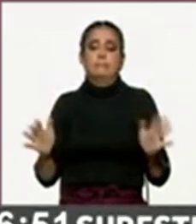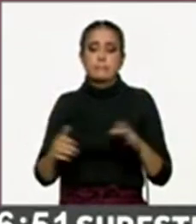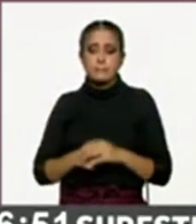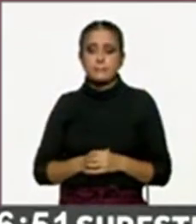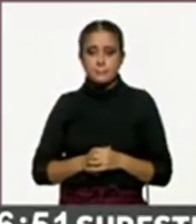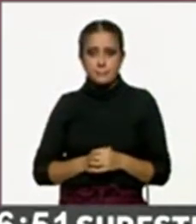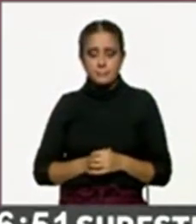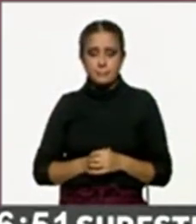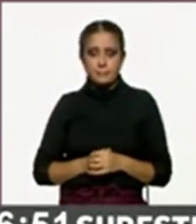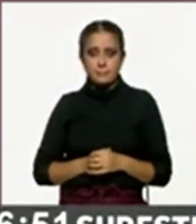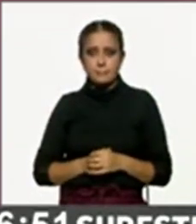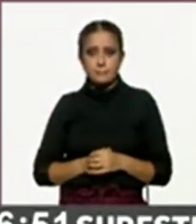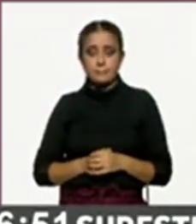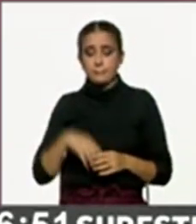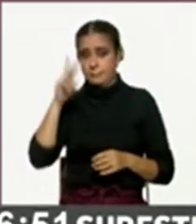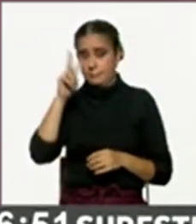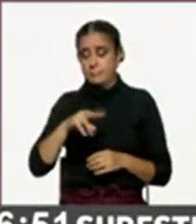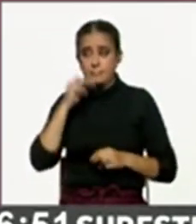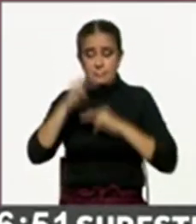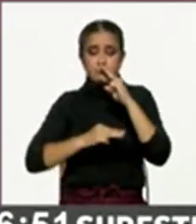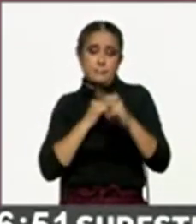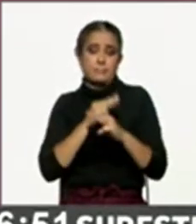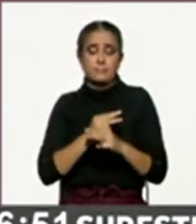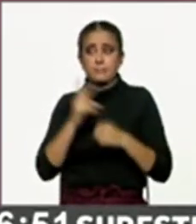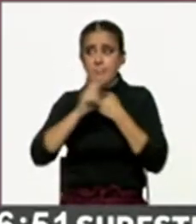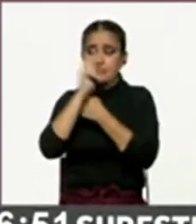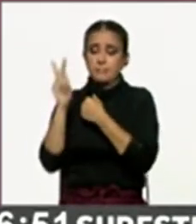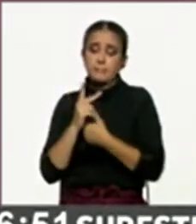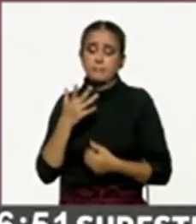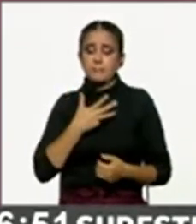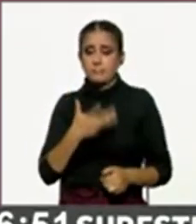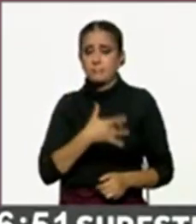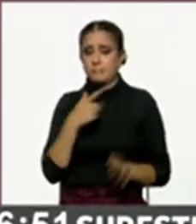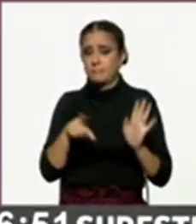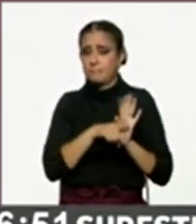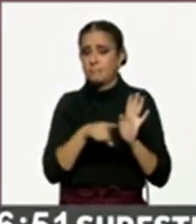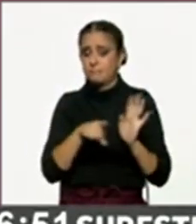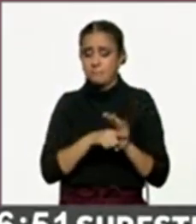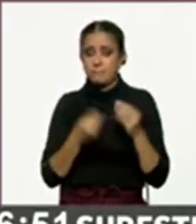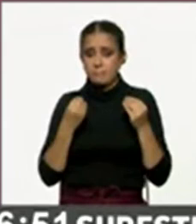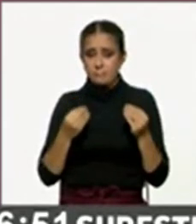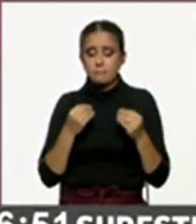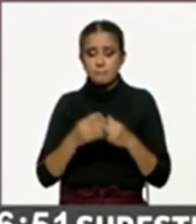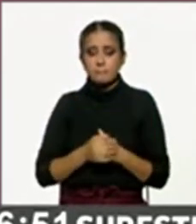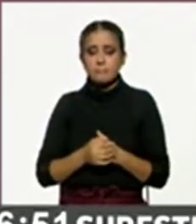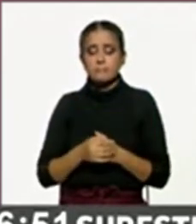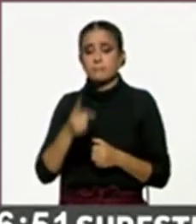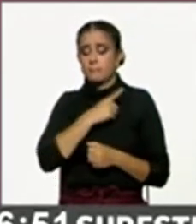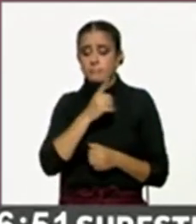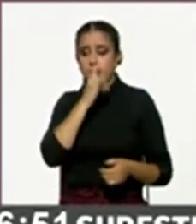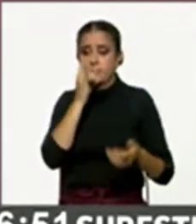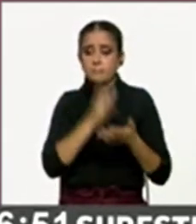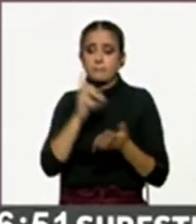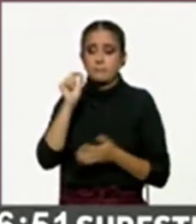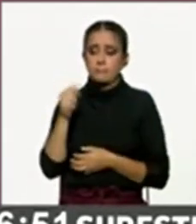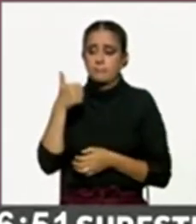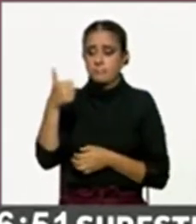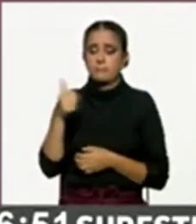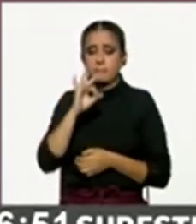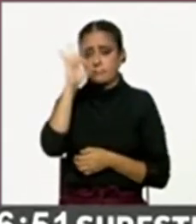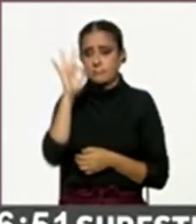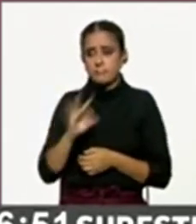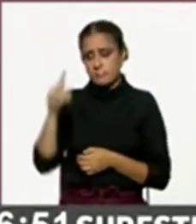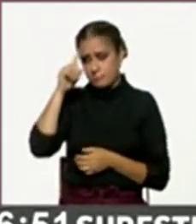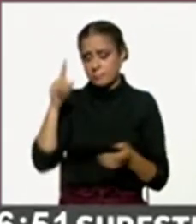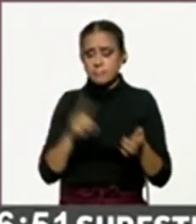de pesimismo que hay a nivel mundial. El ya se ha recuperado solamente es el 26%.